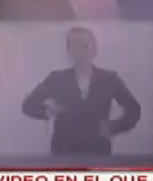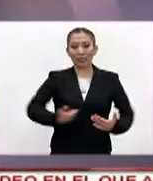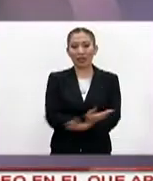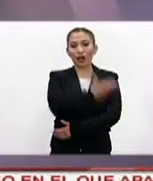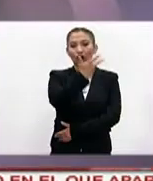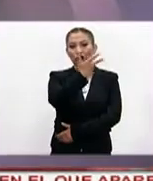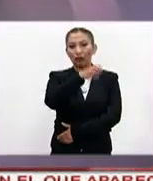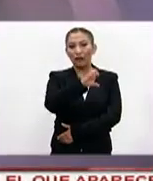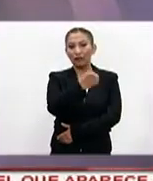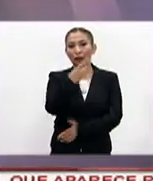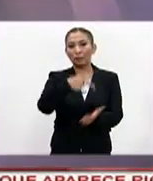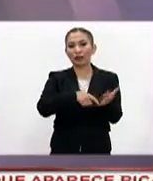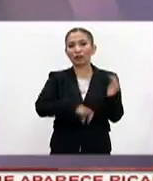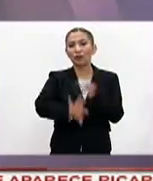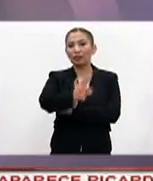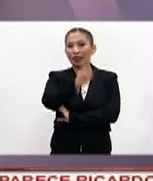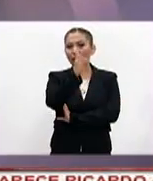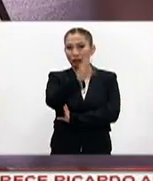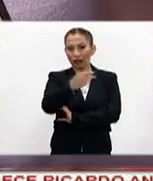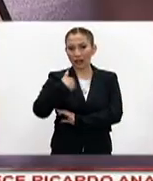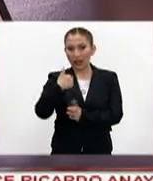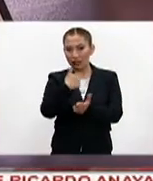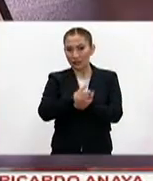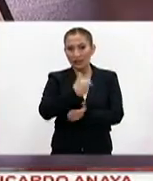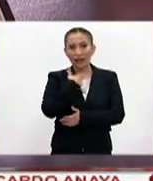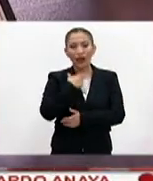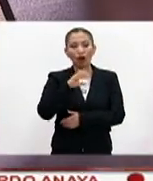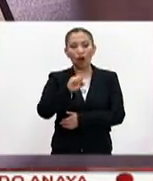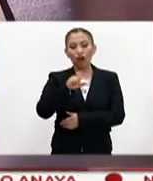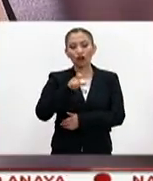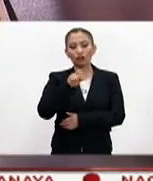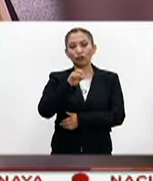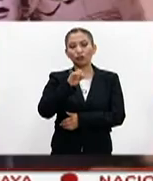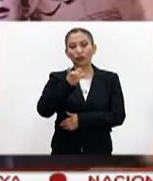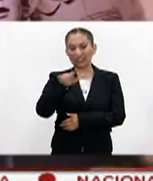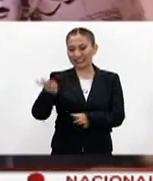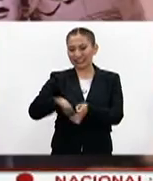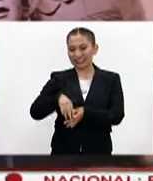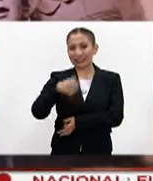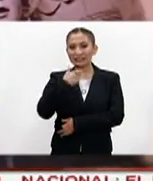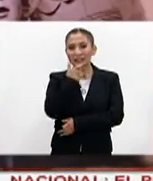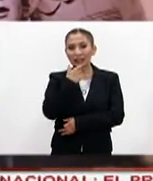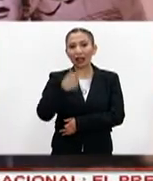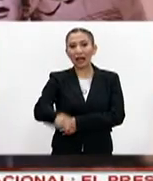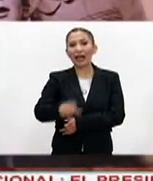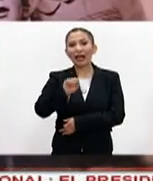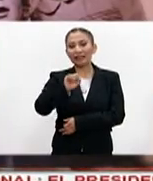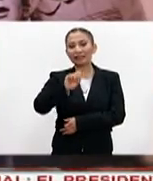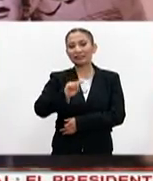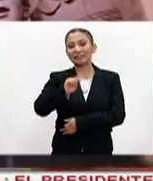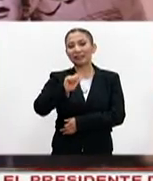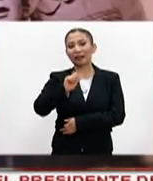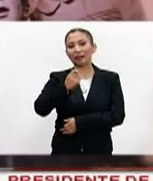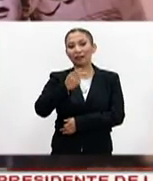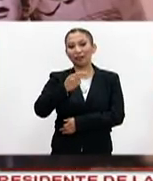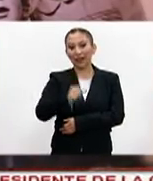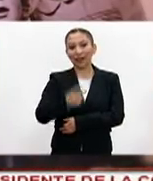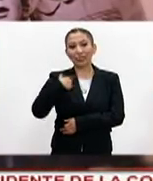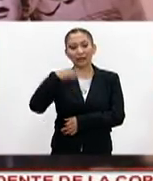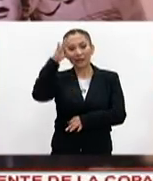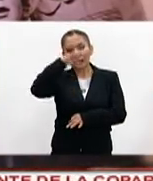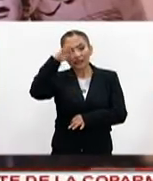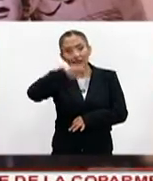Nacido el 8 de enero de 1942 en la ciudad universitaria de Oxford, cerca de Londres, Stephen William Hawking fue un físico